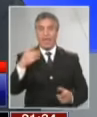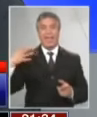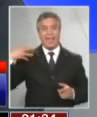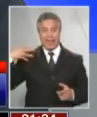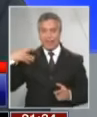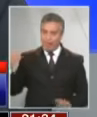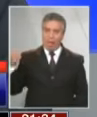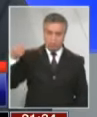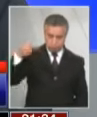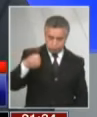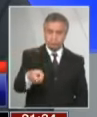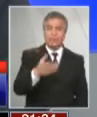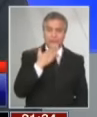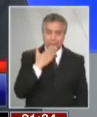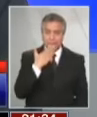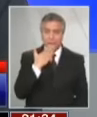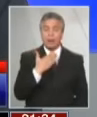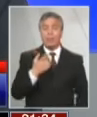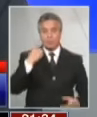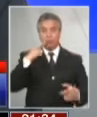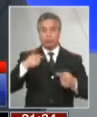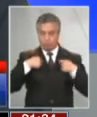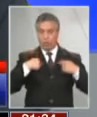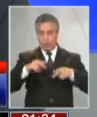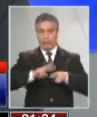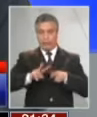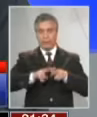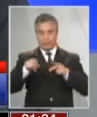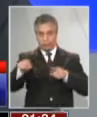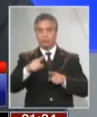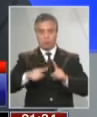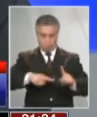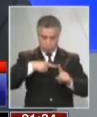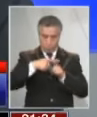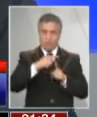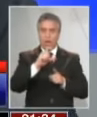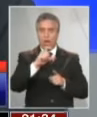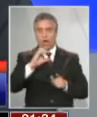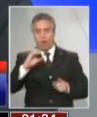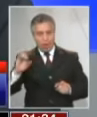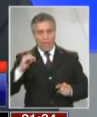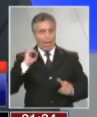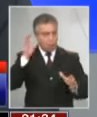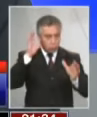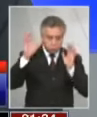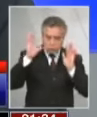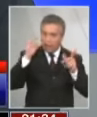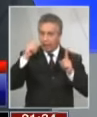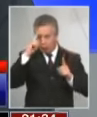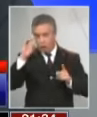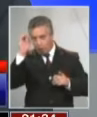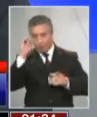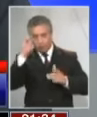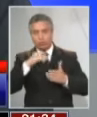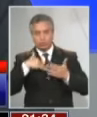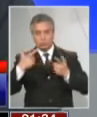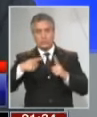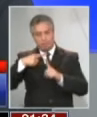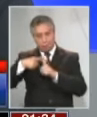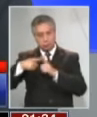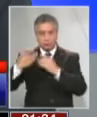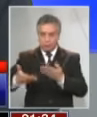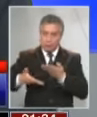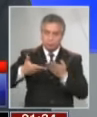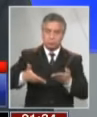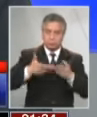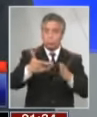encargado. Pero lo que yo he hecho en la región, por ejemplo, es sumarme al COE, escuchar, entregar opiniones en un tono contributivo, no